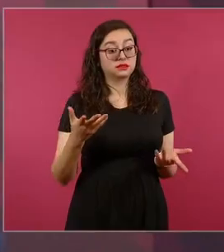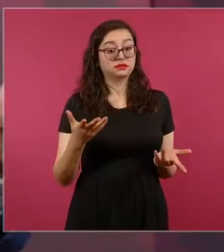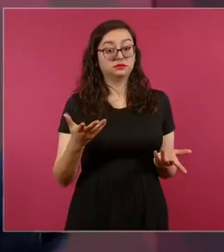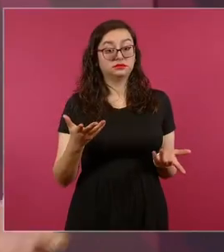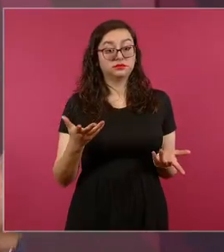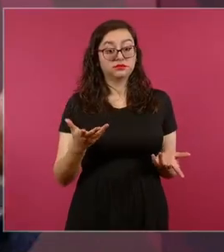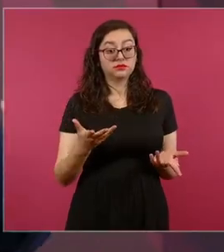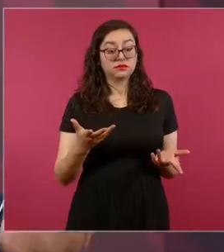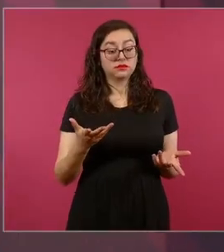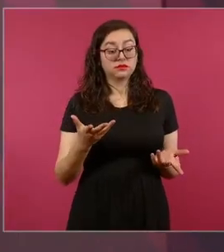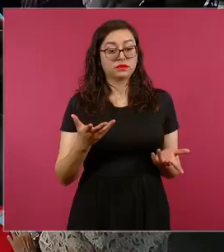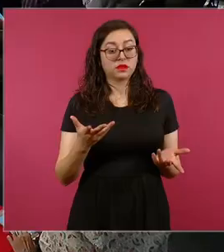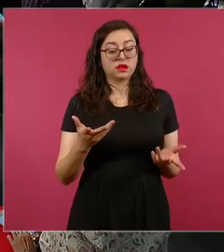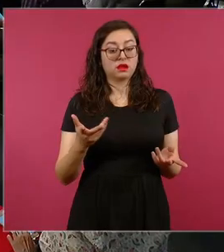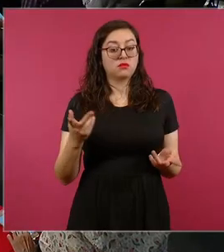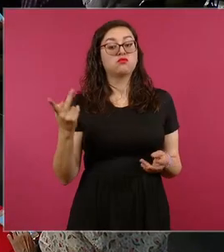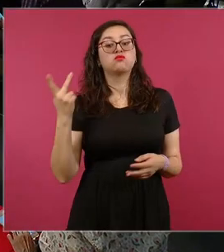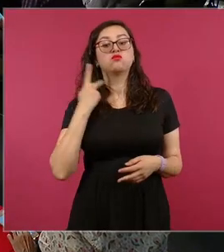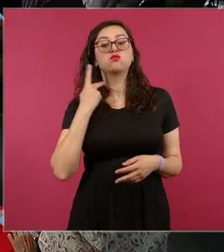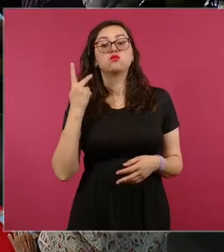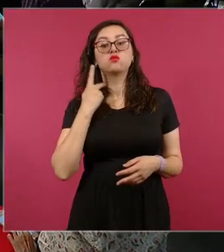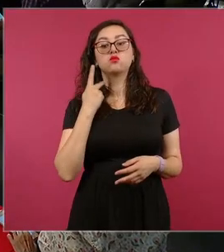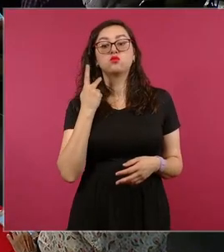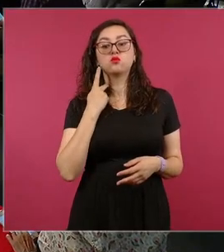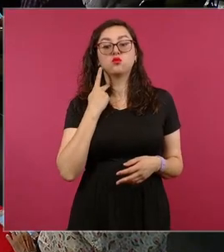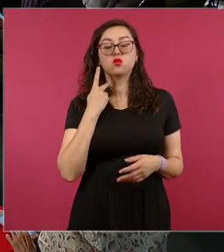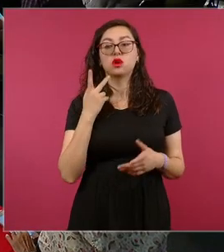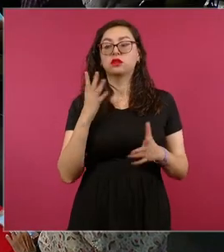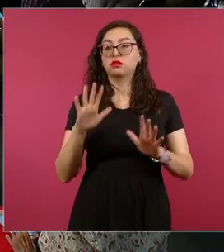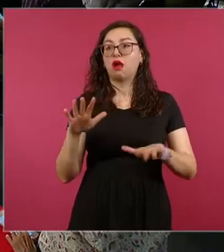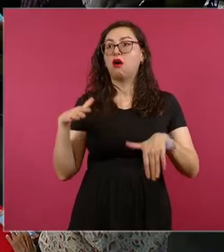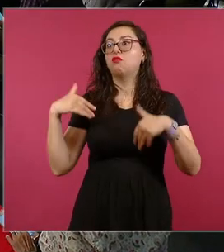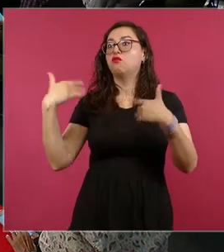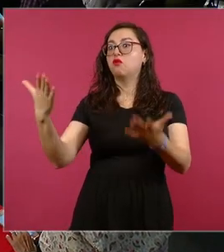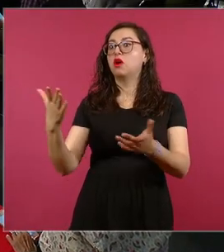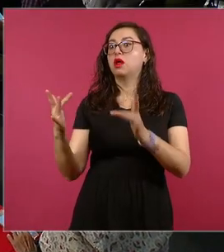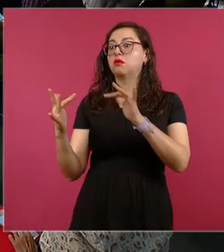en el manejo de su política exterior.